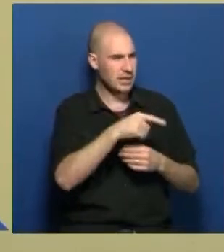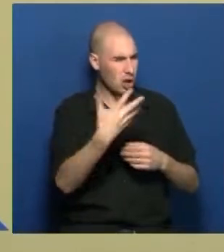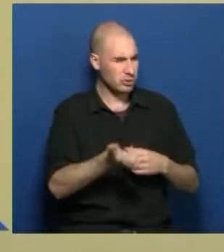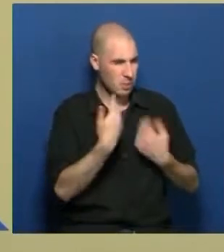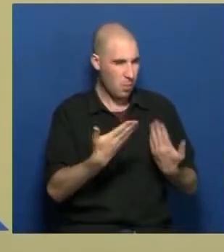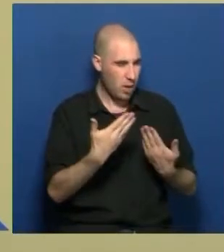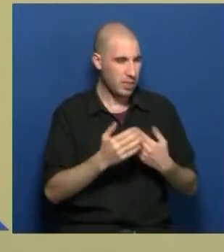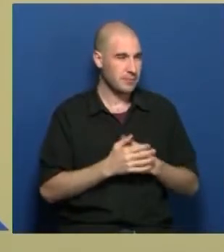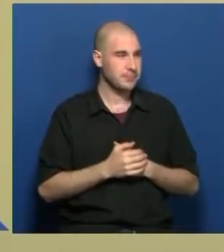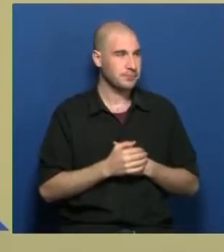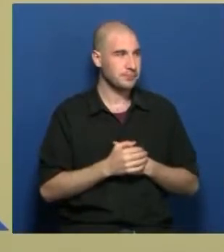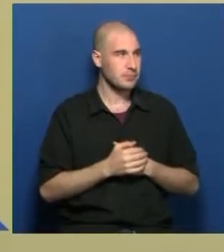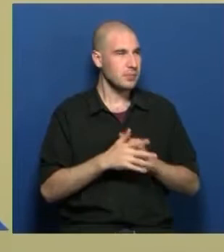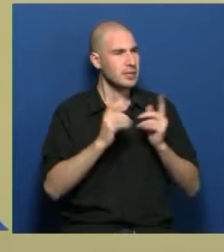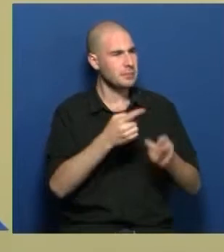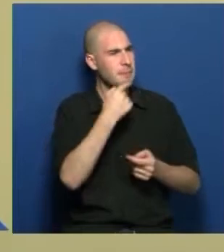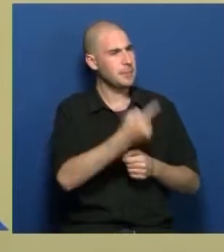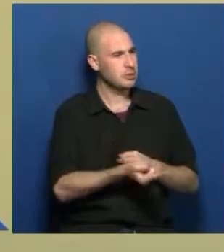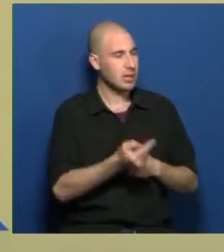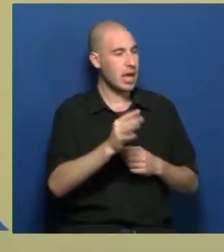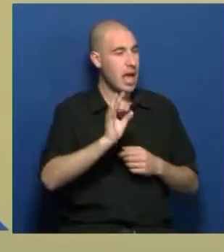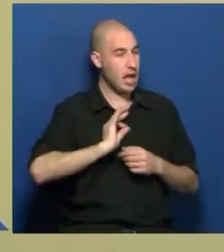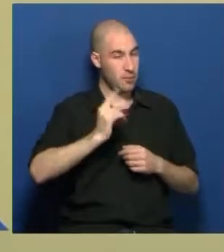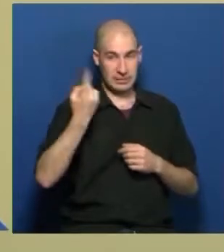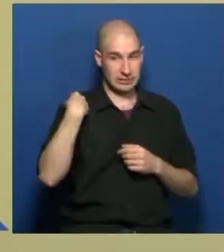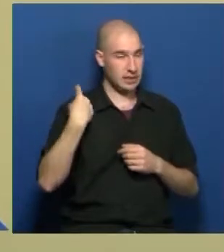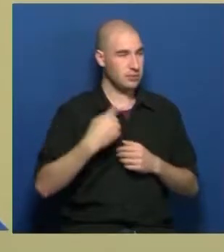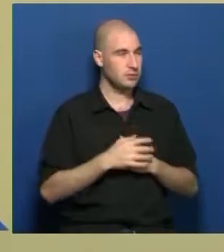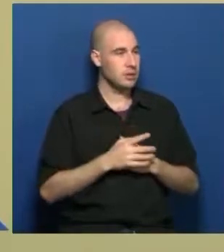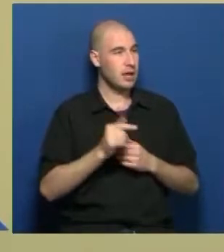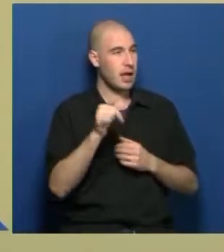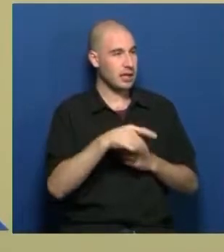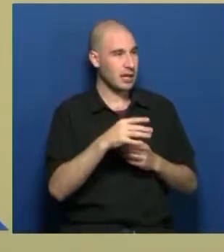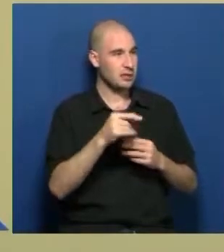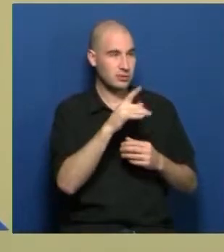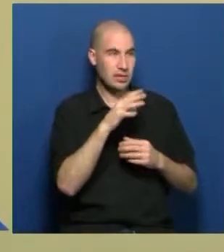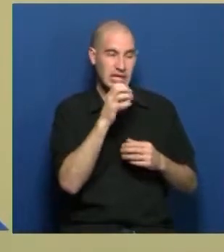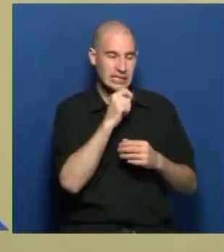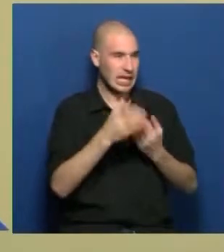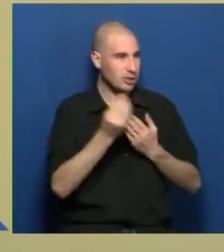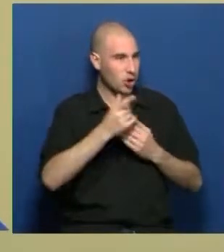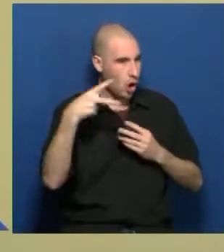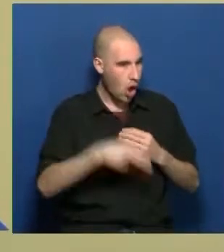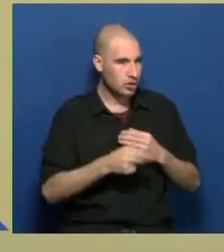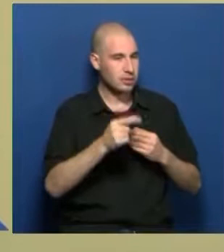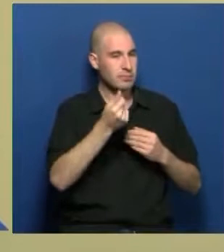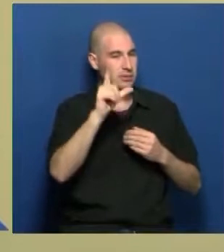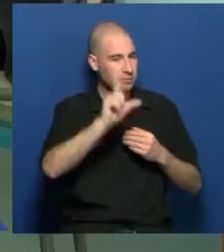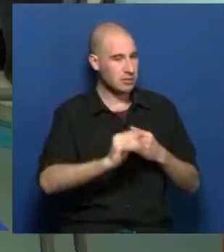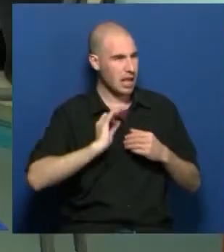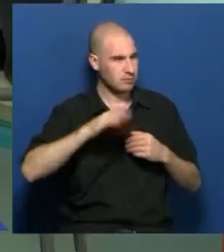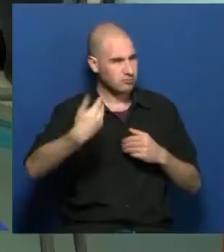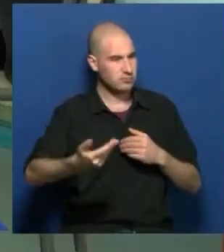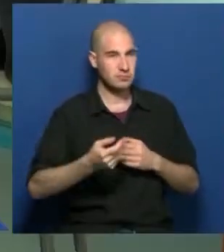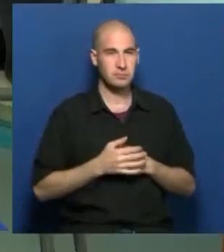lograr? Y si realmente el año pasado fue donde más tuvimos que apretar para lograr una inflación baja en los próximos